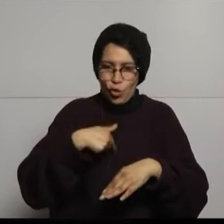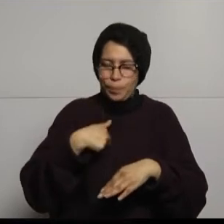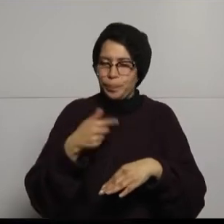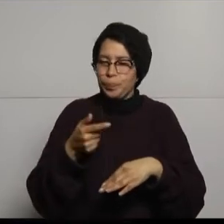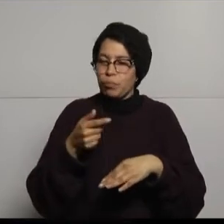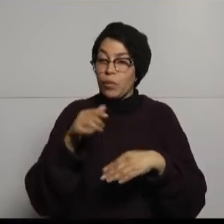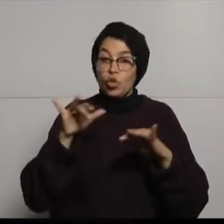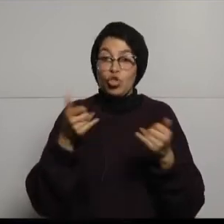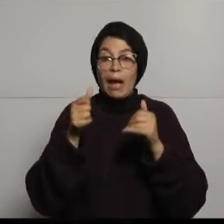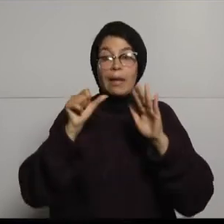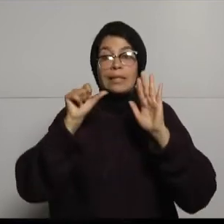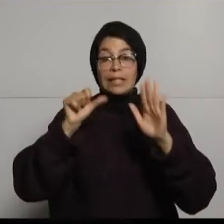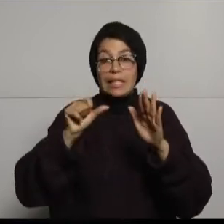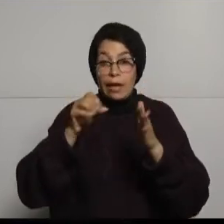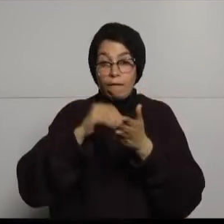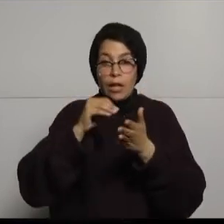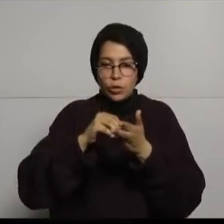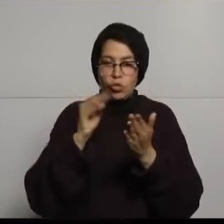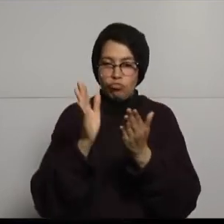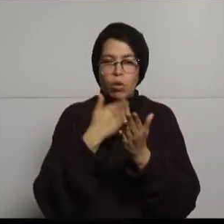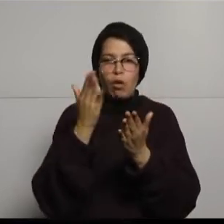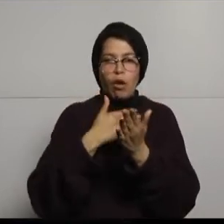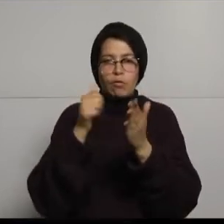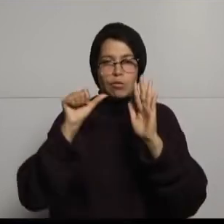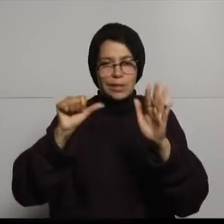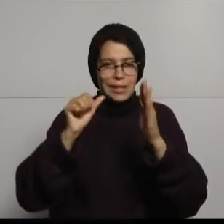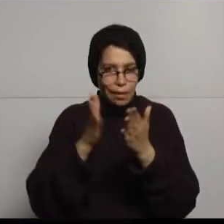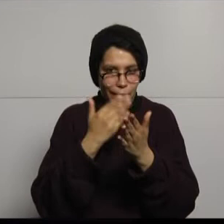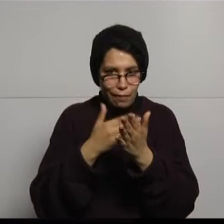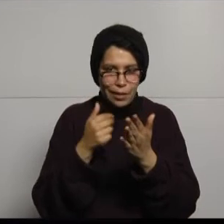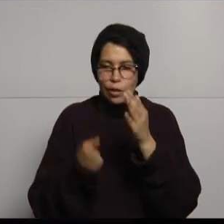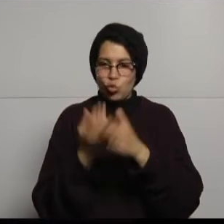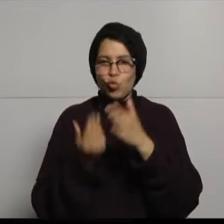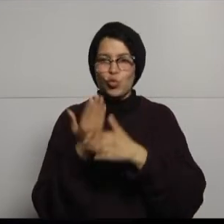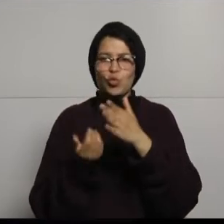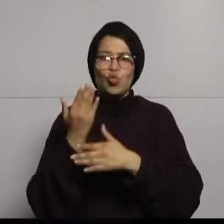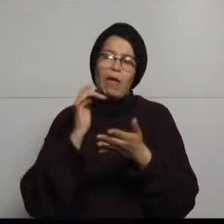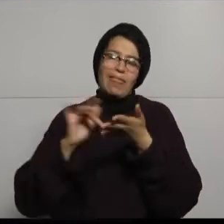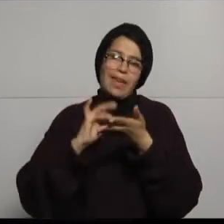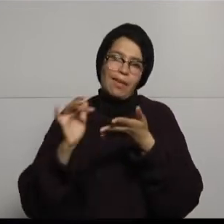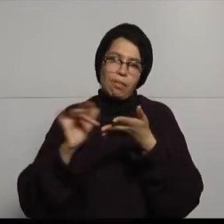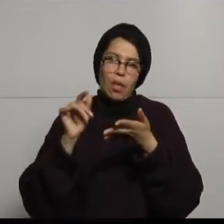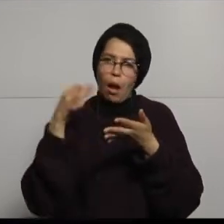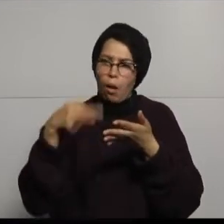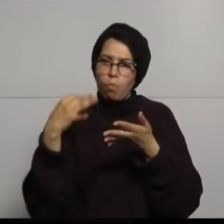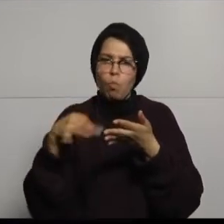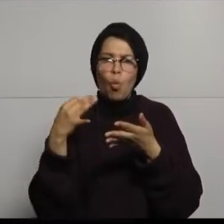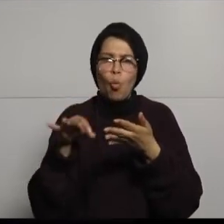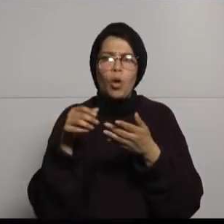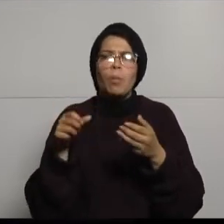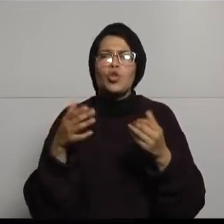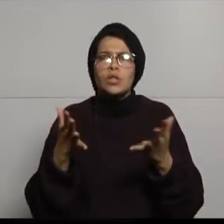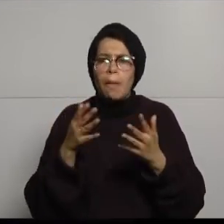Llevan 6 números, empezó en pandemia, se llama La Ración, y esta revista es totalmente digital, pero además la lanzan siempre proyectándolo